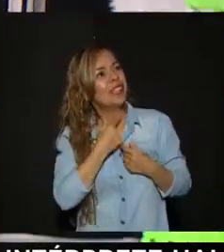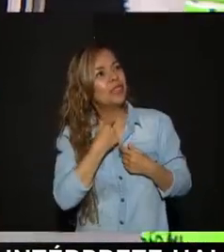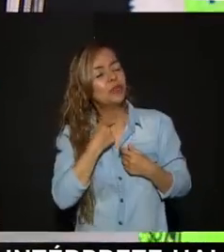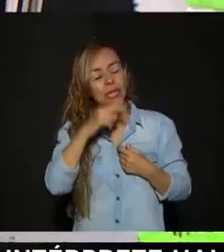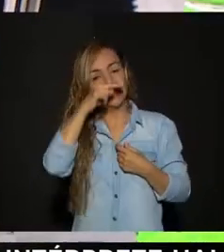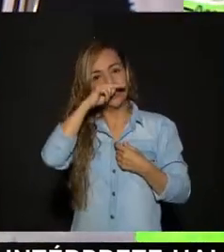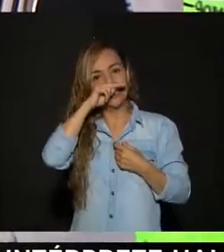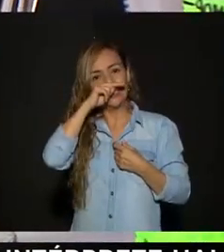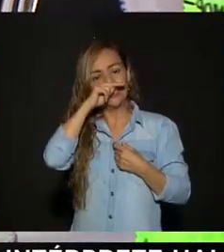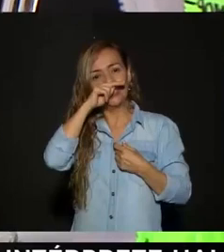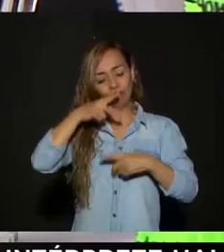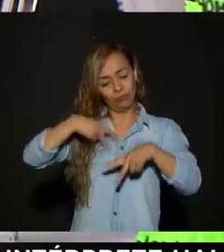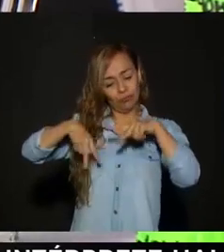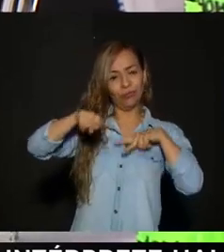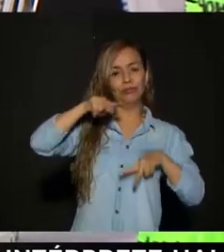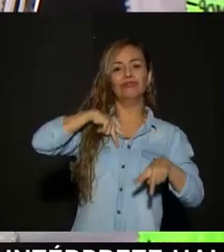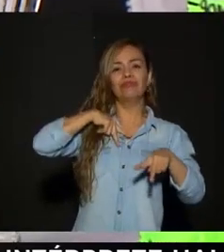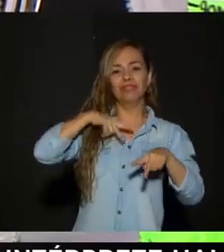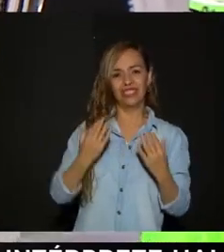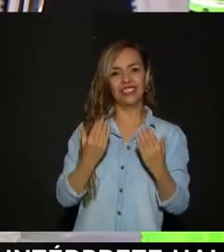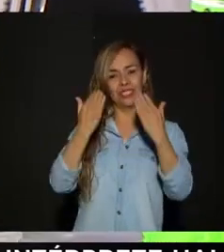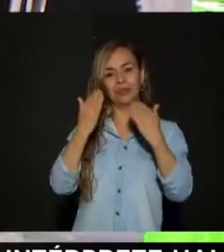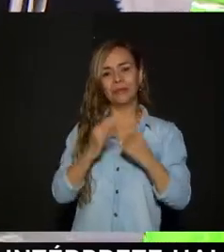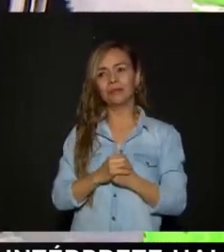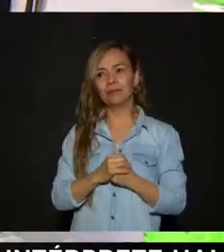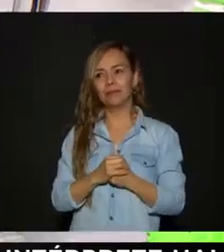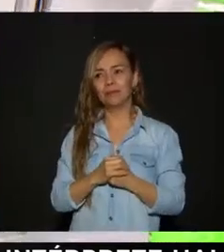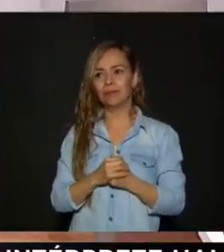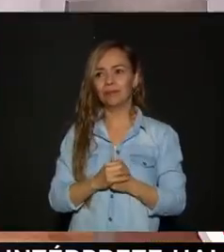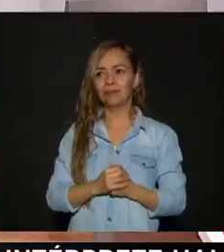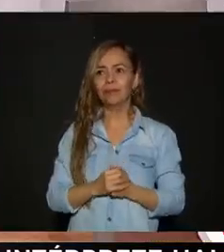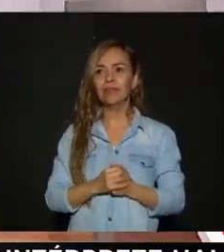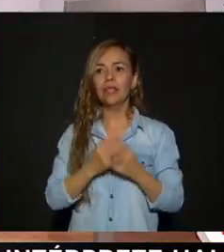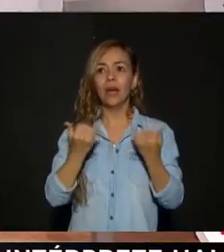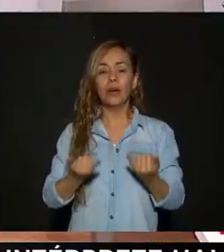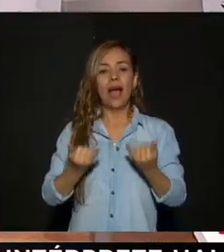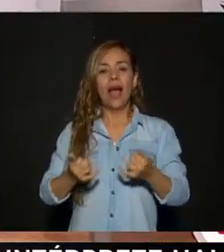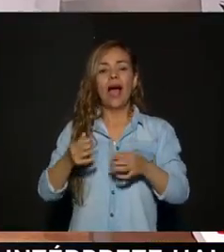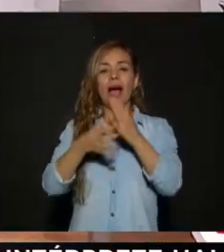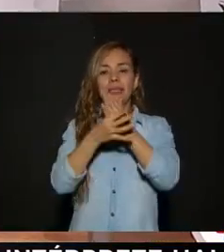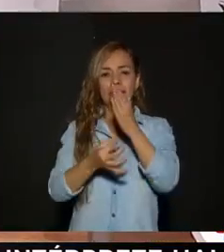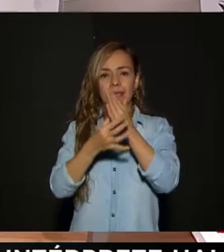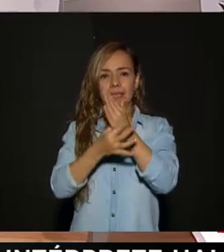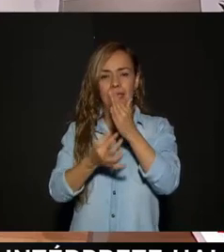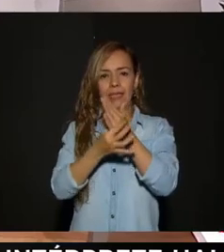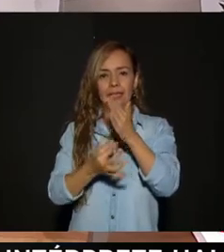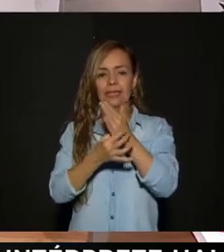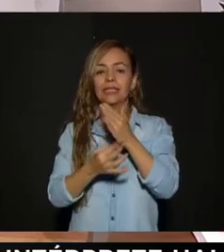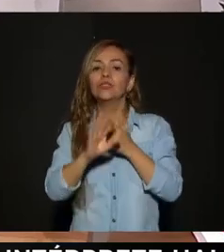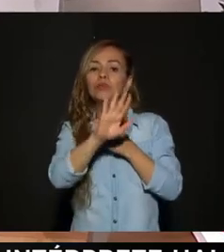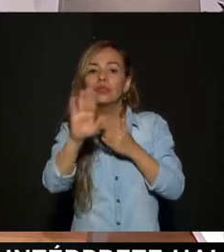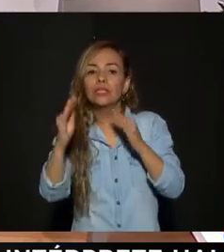en el papel. Eso, en el papel. Listo. Que ellos hagan varias cosas. Bueno, seguimos con el aceite. Todos en casa, por favor,